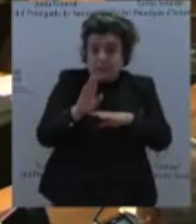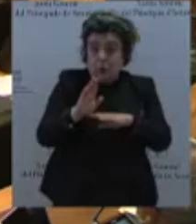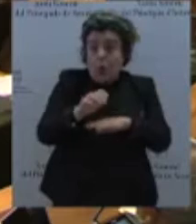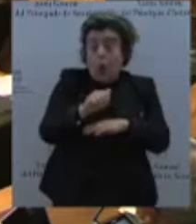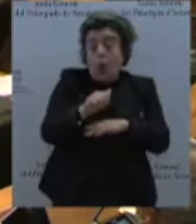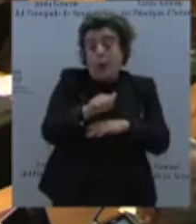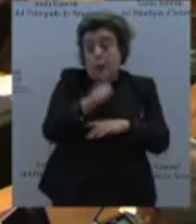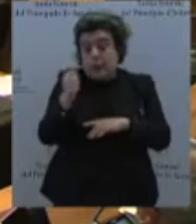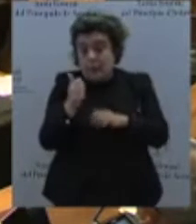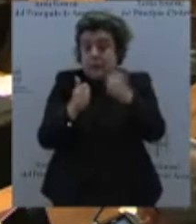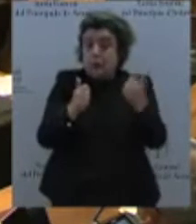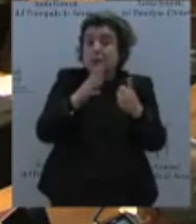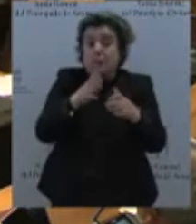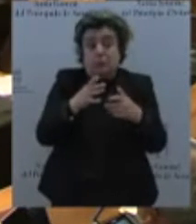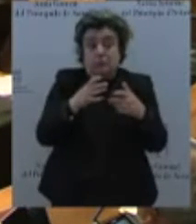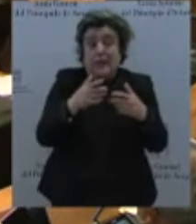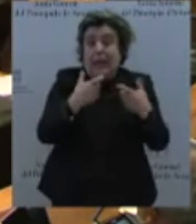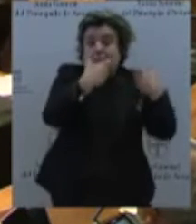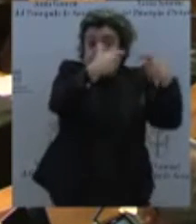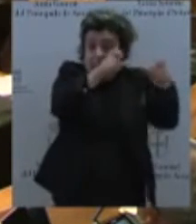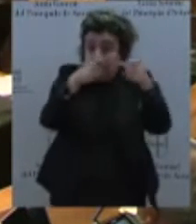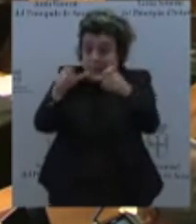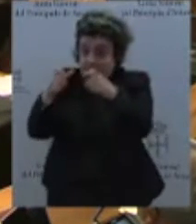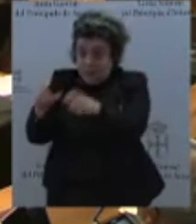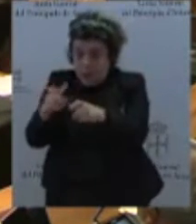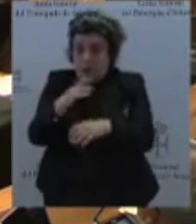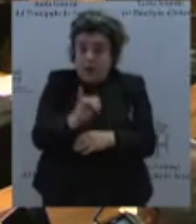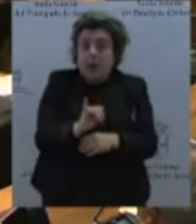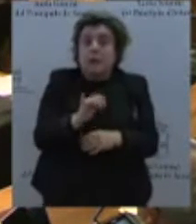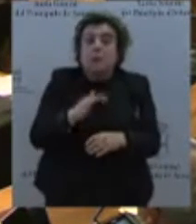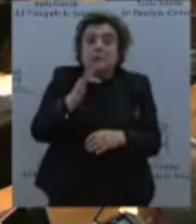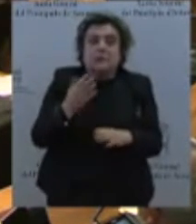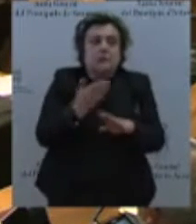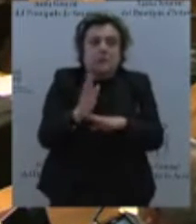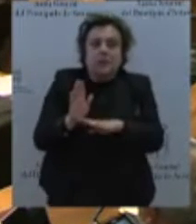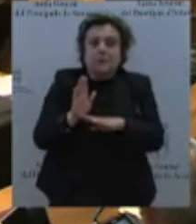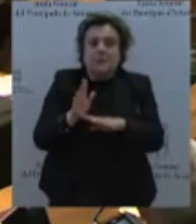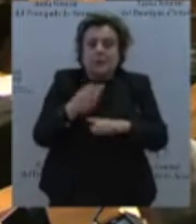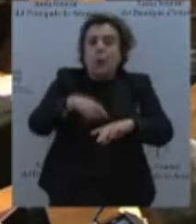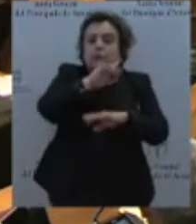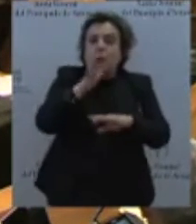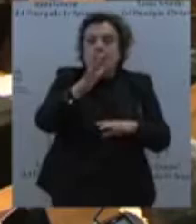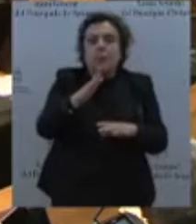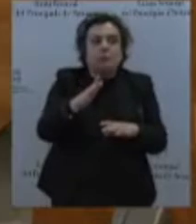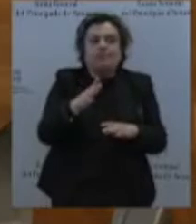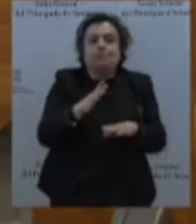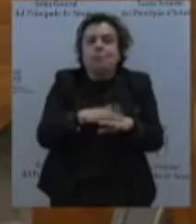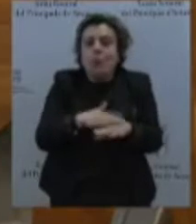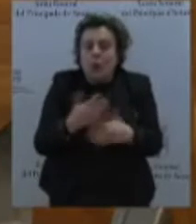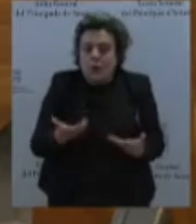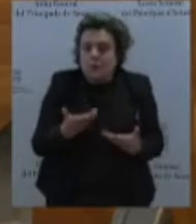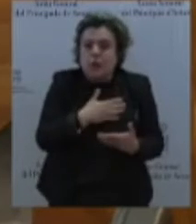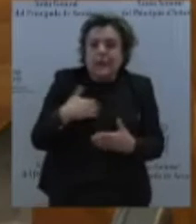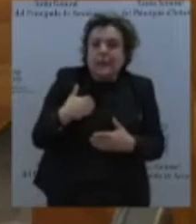Hay una sobrerepresentación, por así decir. ¿Por qué? Porque precisamente lo que se pretende, de lo que se pretendió en la construcción autonómica y